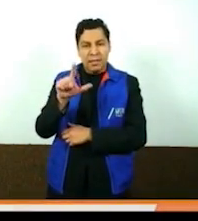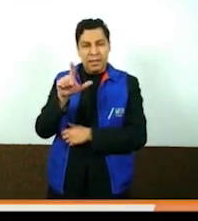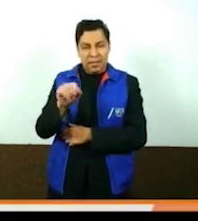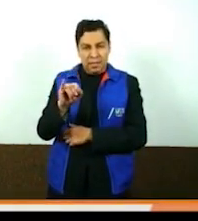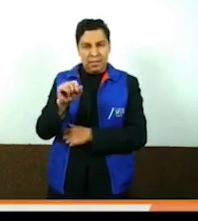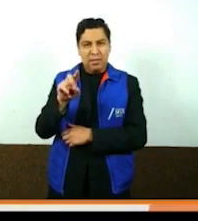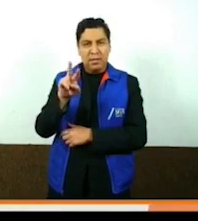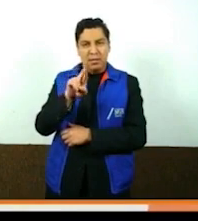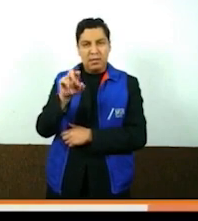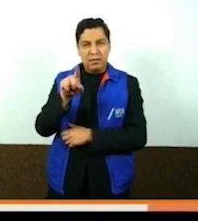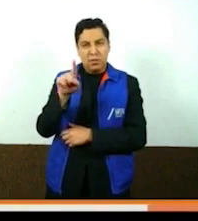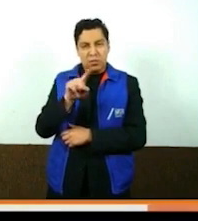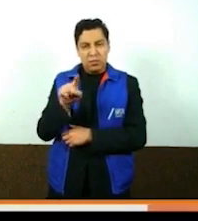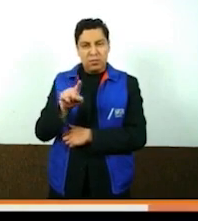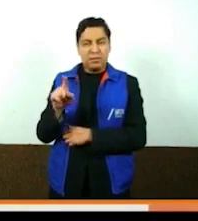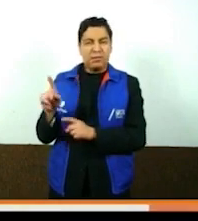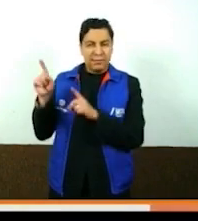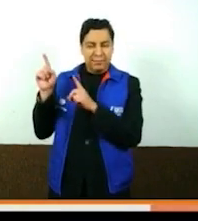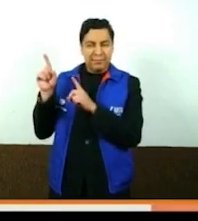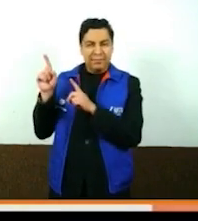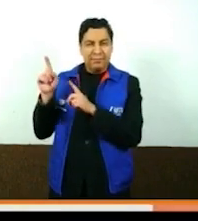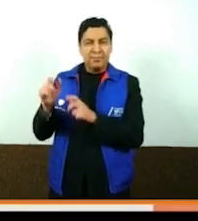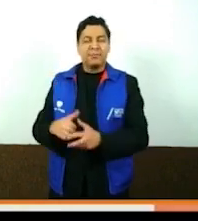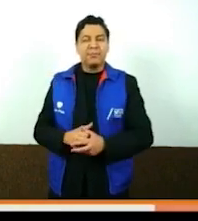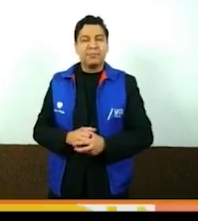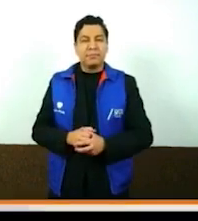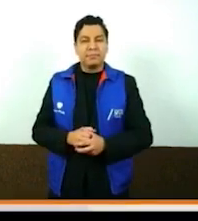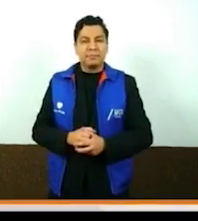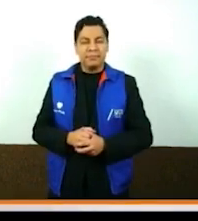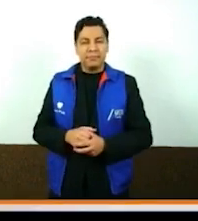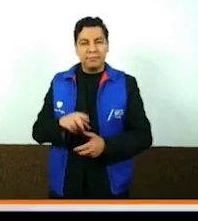Araceli Ruiz Vázquez,